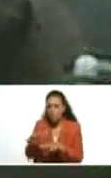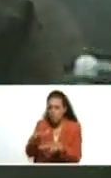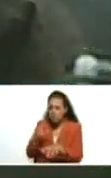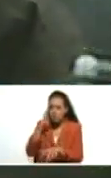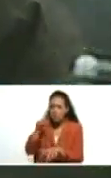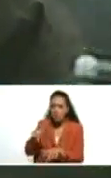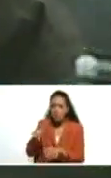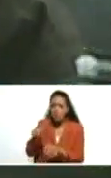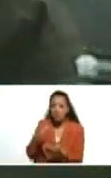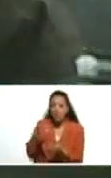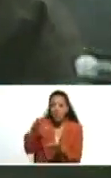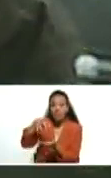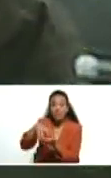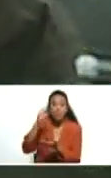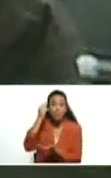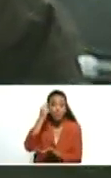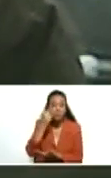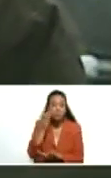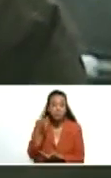el estado Sucre,